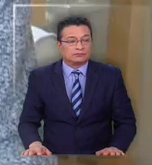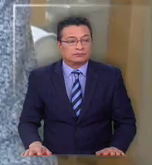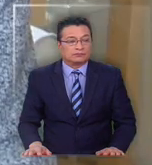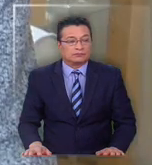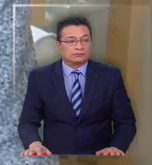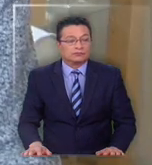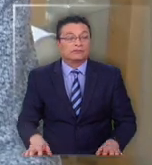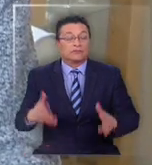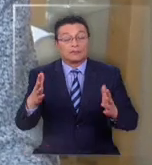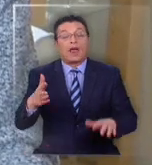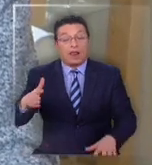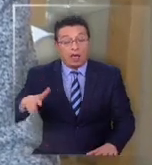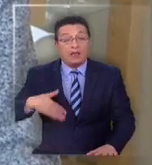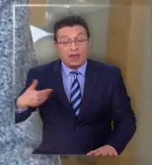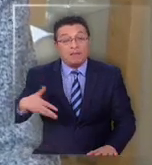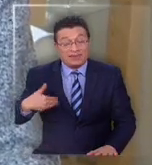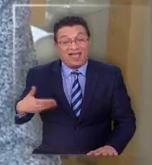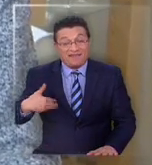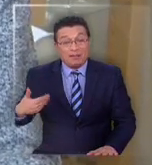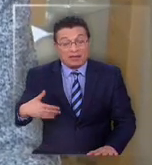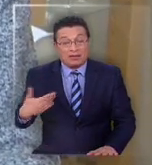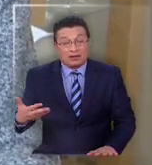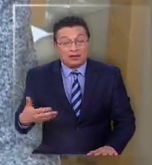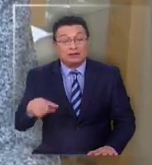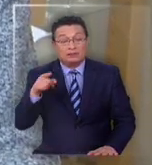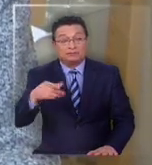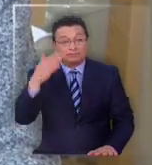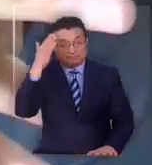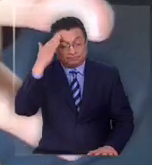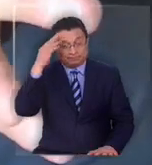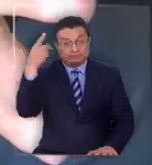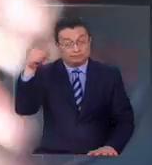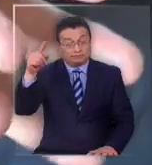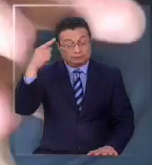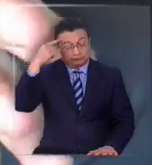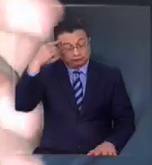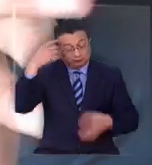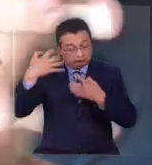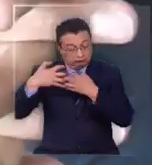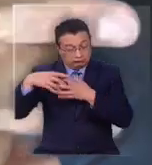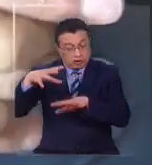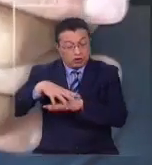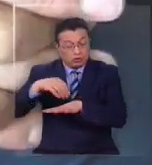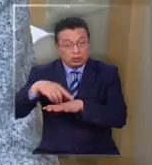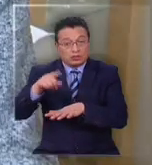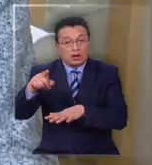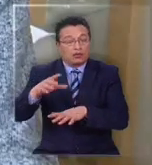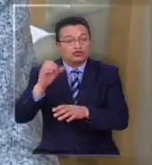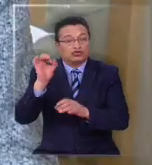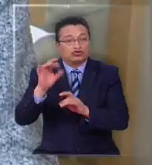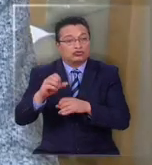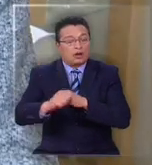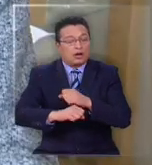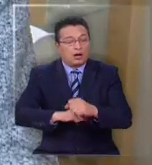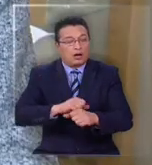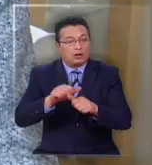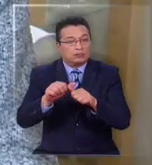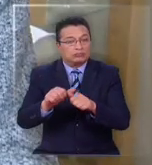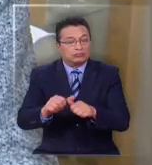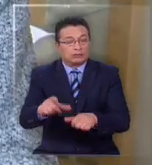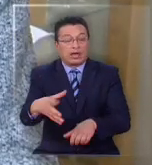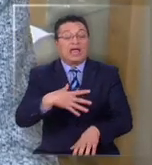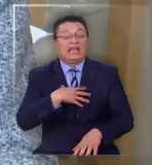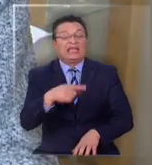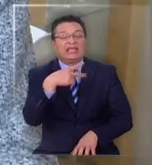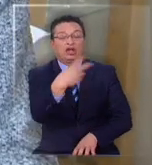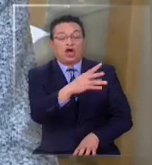norsk. Desgraciadamente, la mentalidad sueca, eso le ha durado bastante de que son